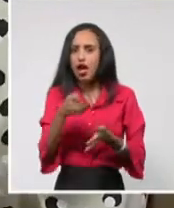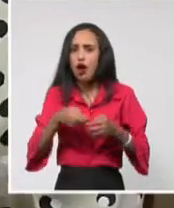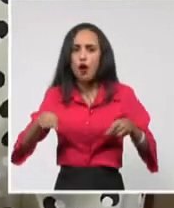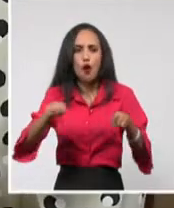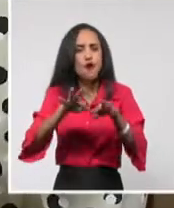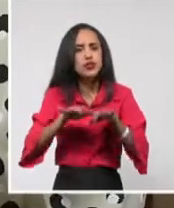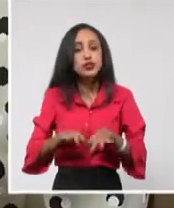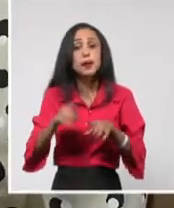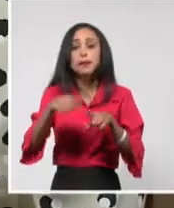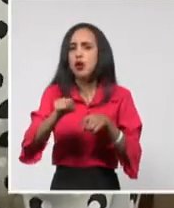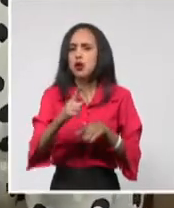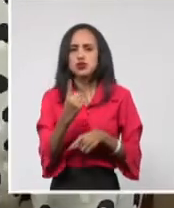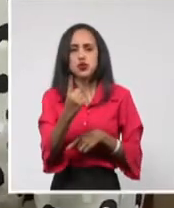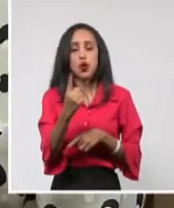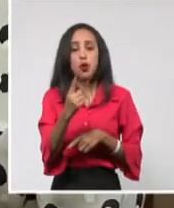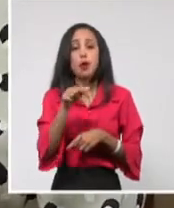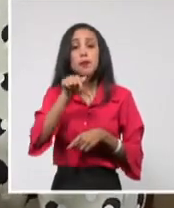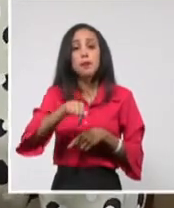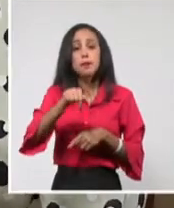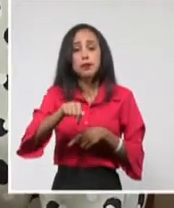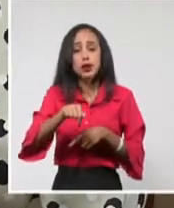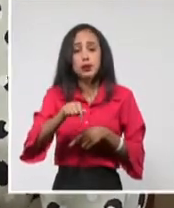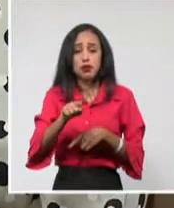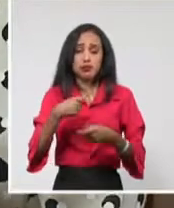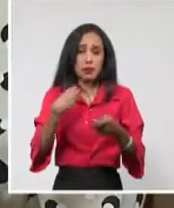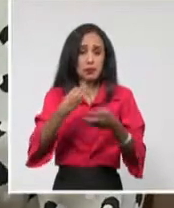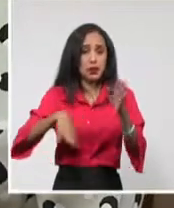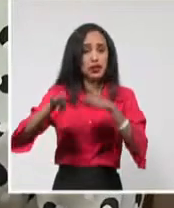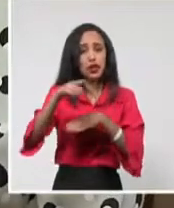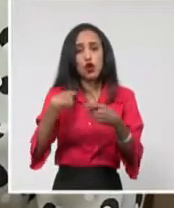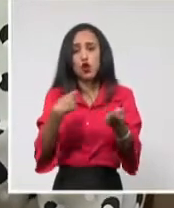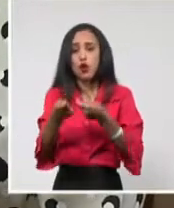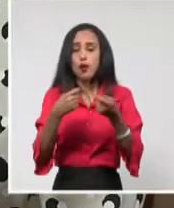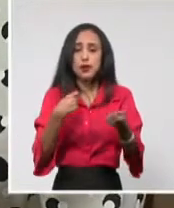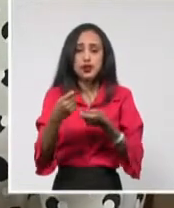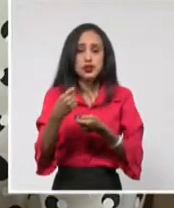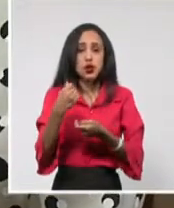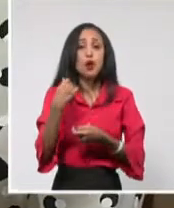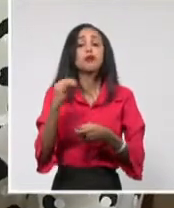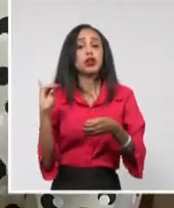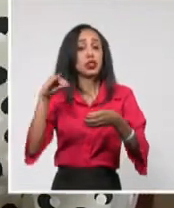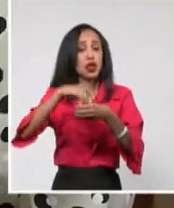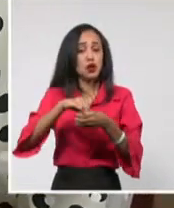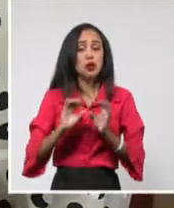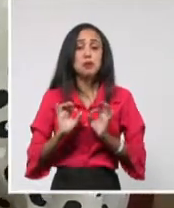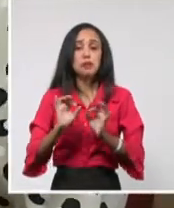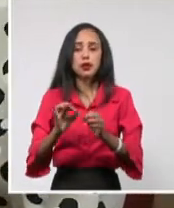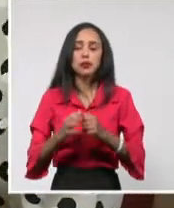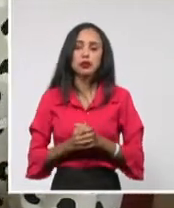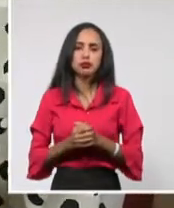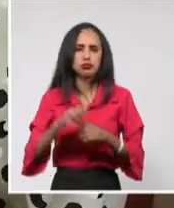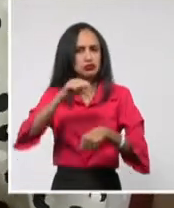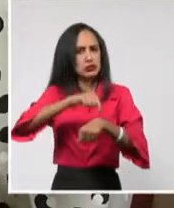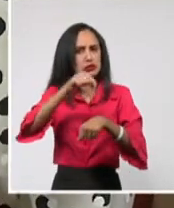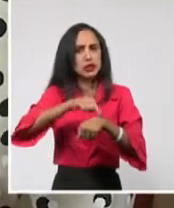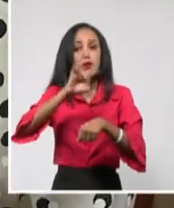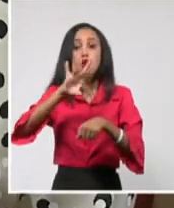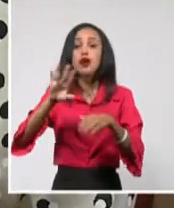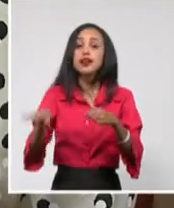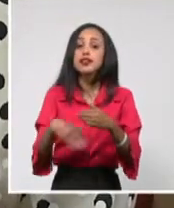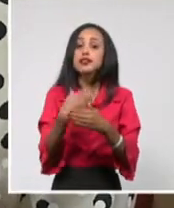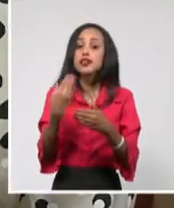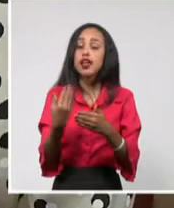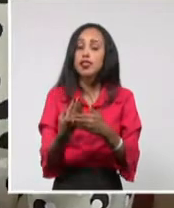oficina de la ventanilla asociada al Ministerio de Comercio Exterior e Inversión Extranjera y en un plazo máximo de 15 días